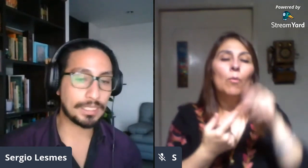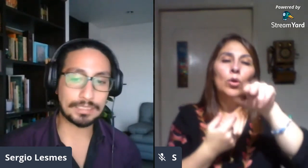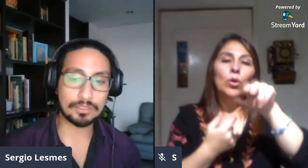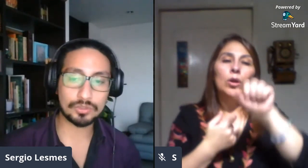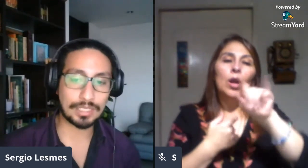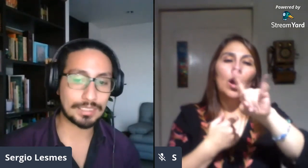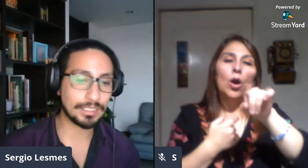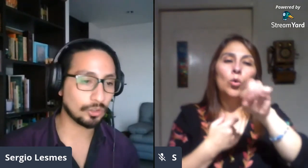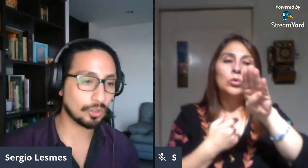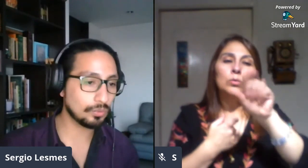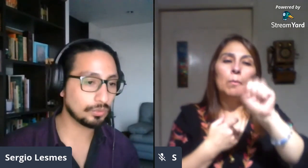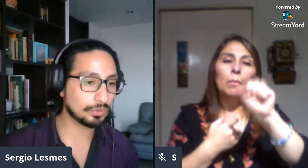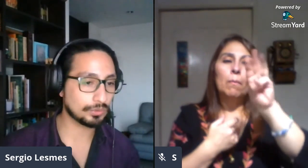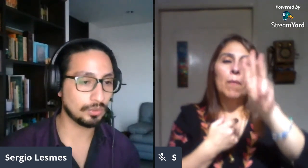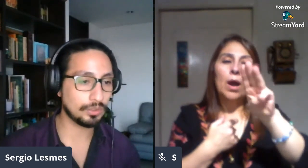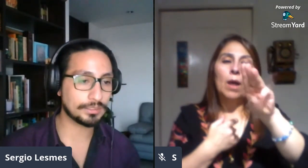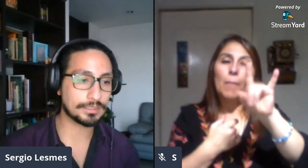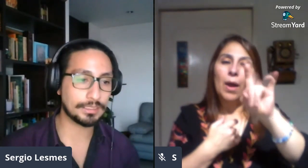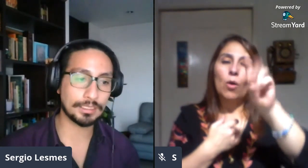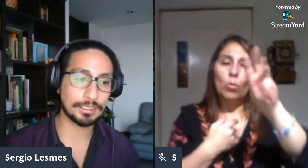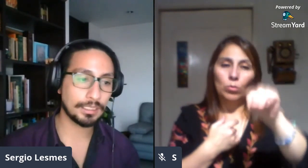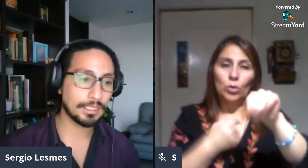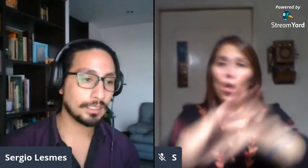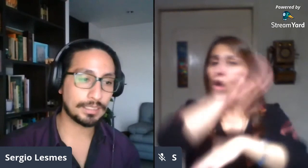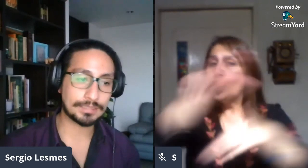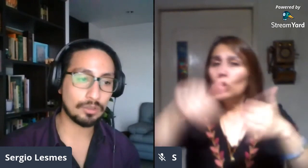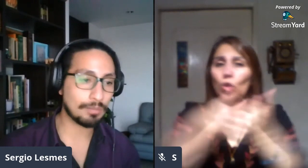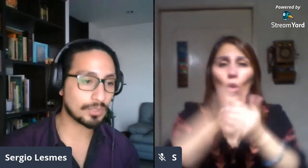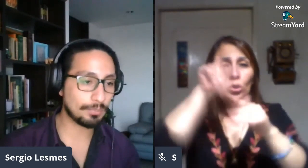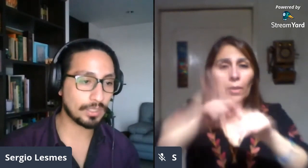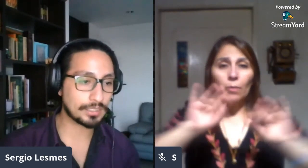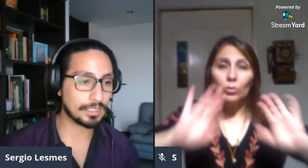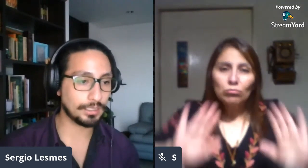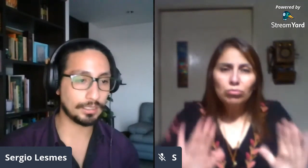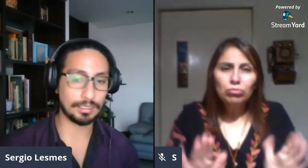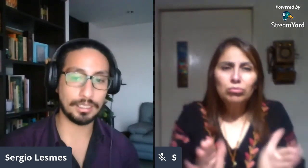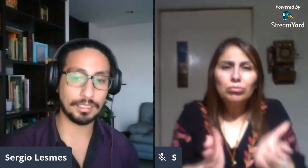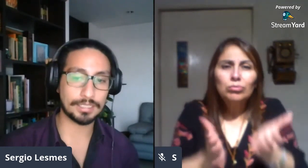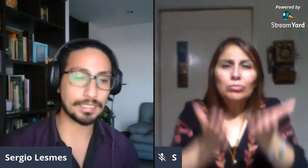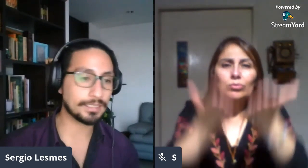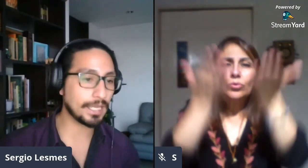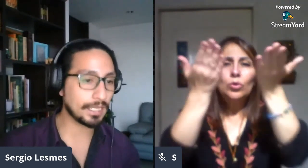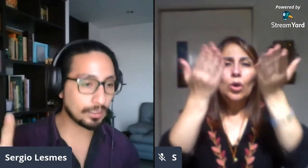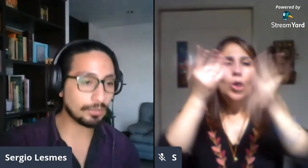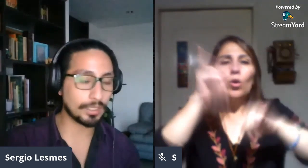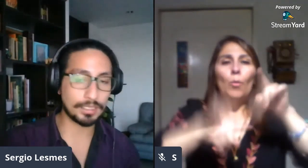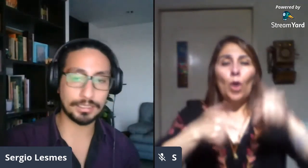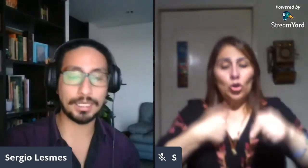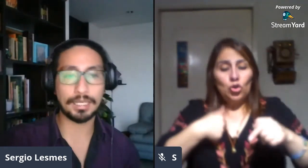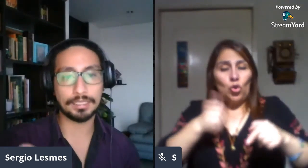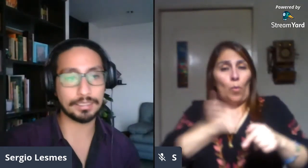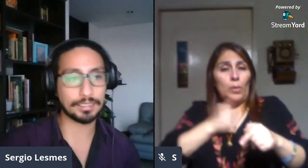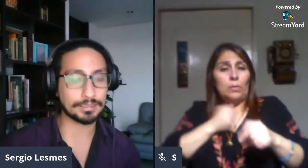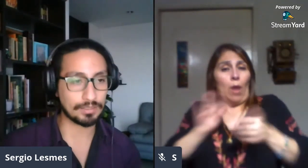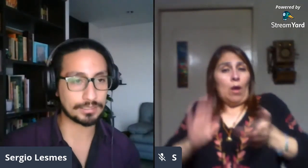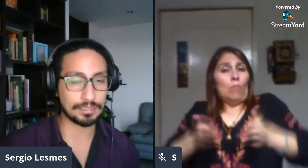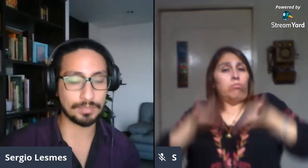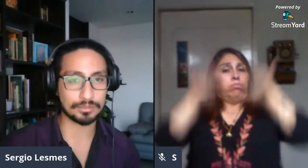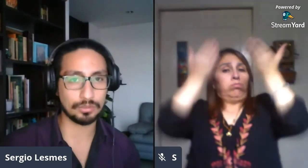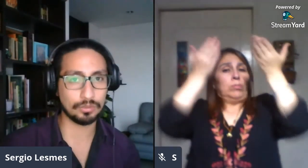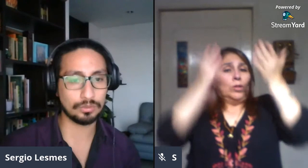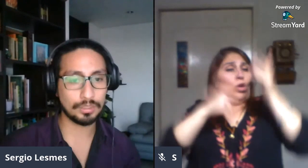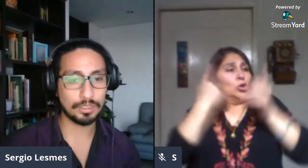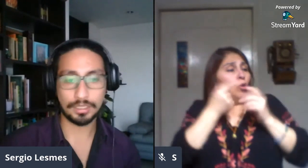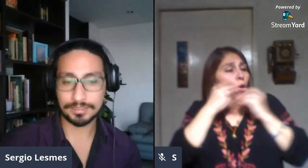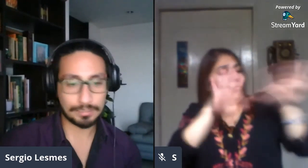pues de esta nos toca salir todos juntos, ¿no? Es decir, de esta no vamos a poder salir. Esa idea neoliberal de que te vas a